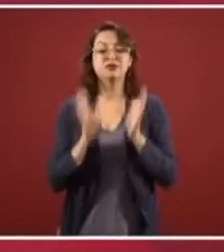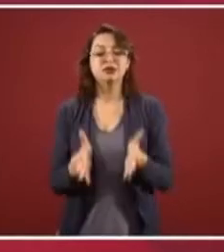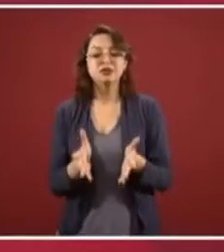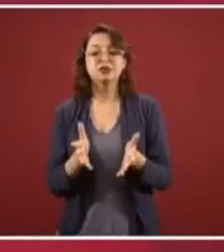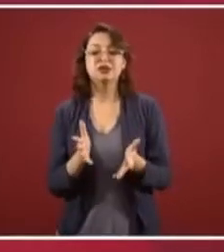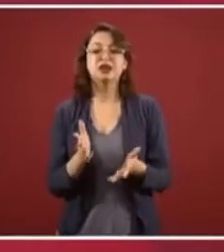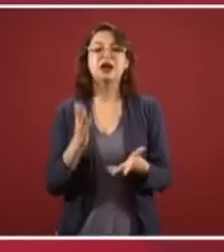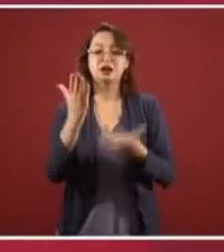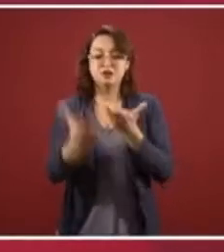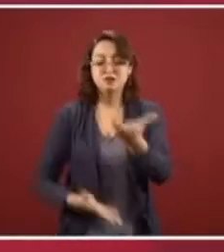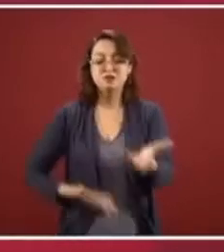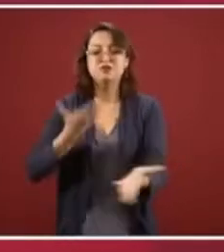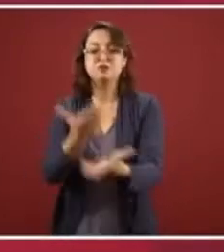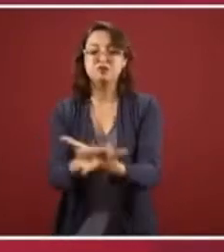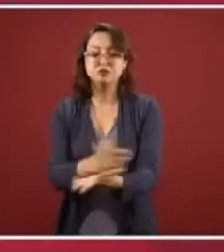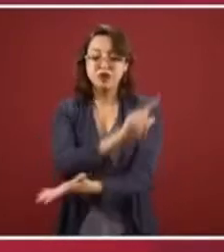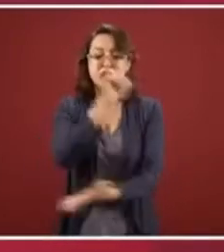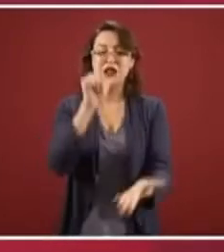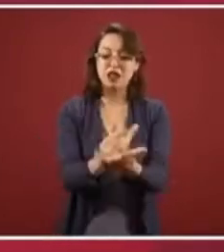una modificación legal,